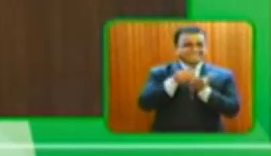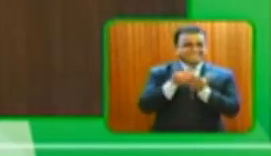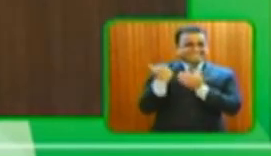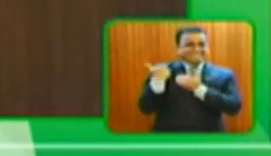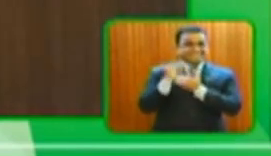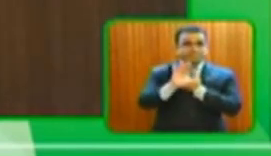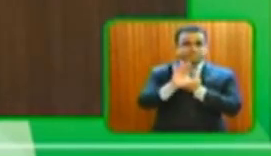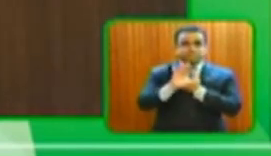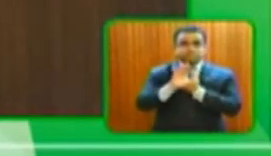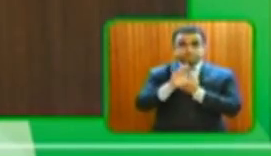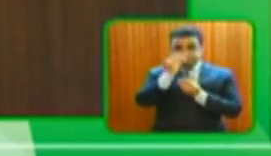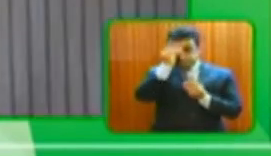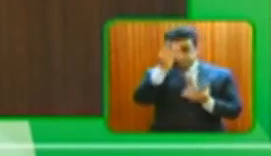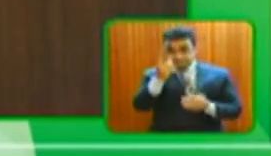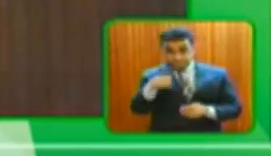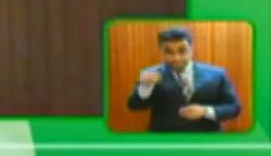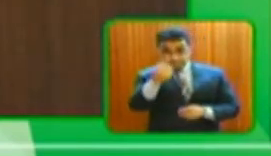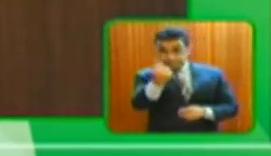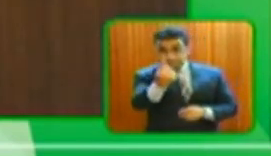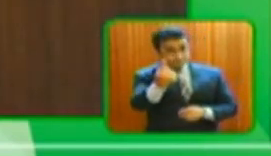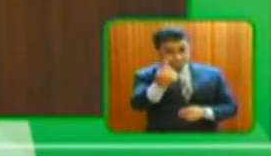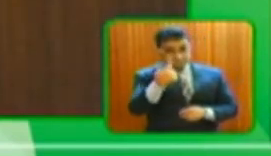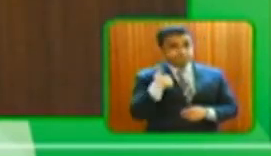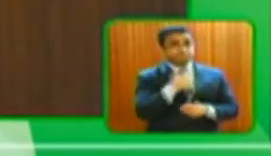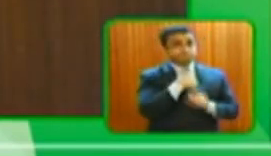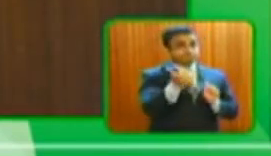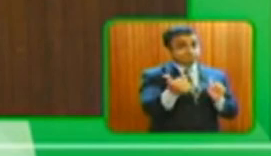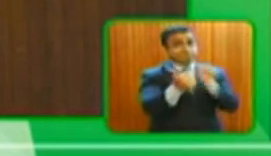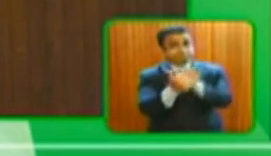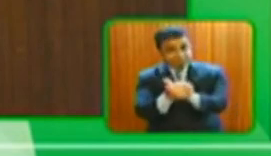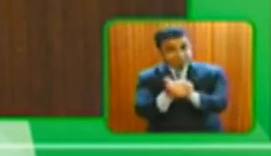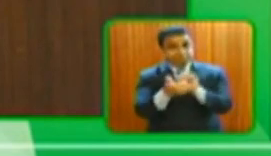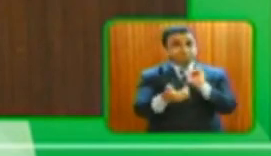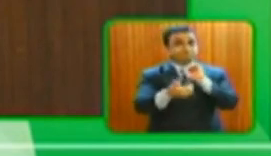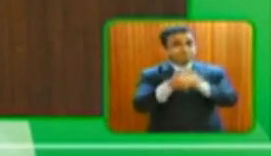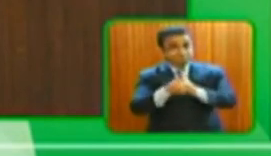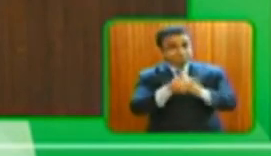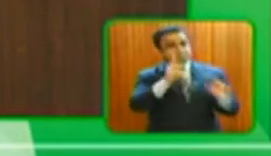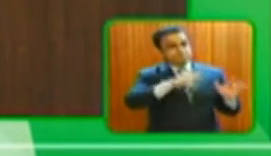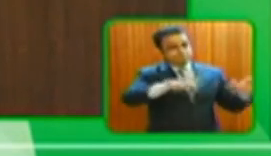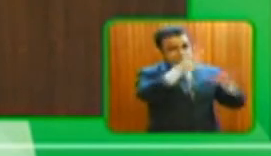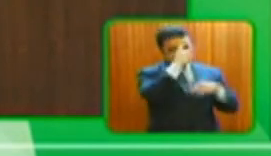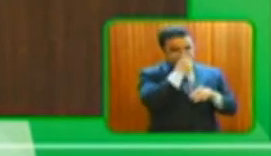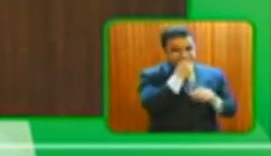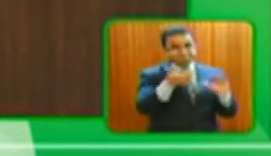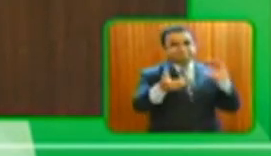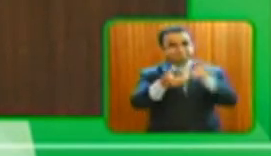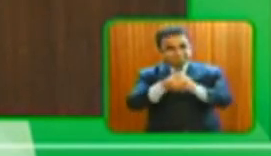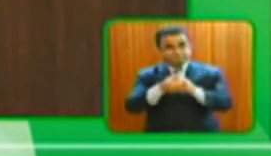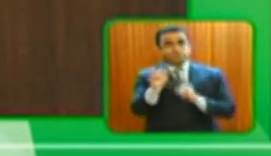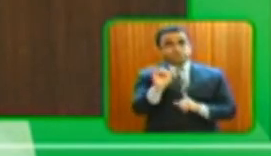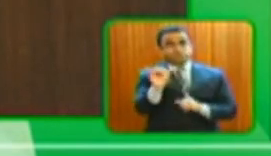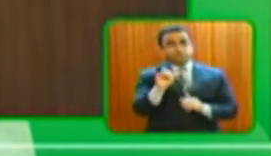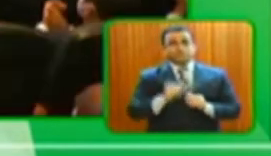no están solos, que también les acompaña la mano del pueblo dominicano.